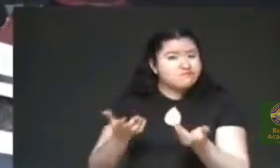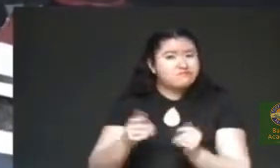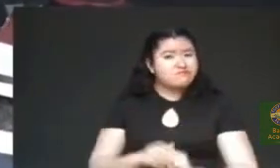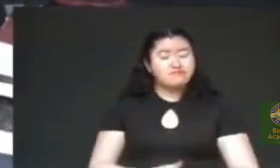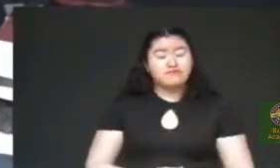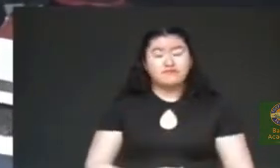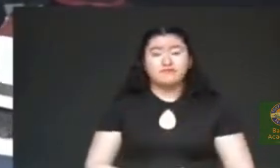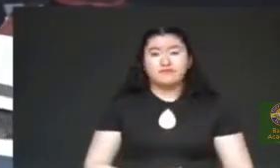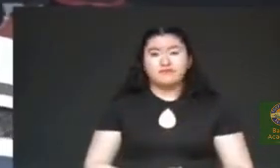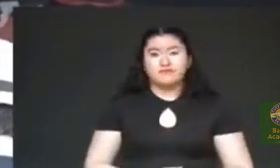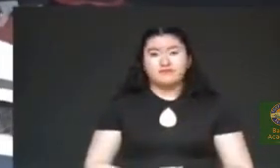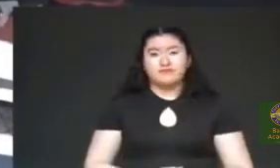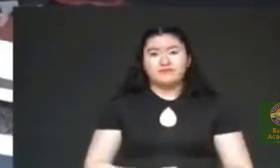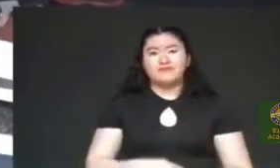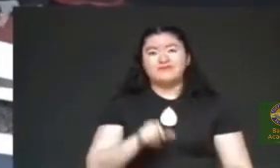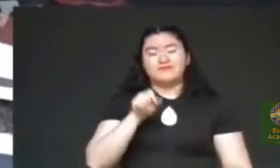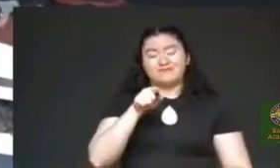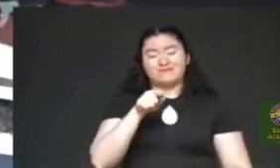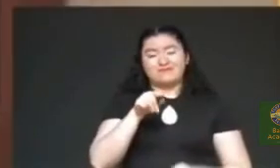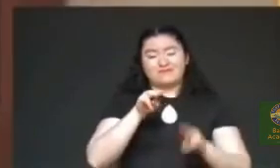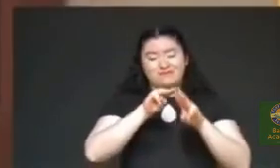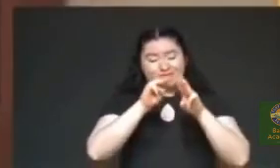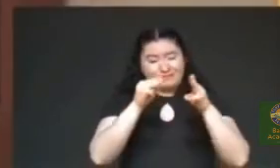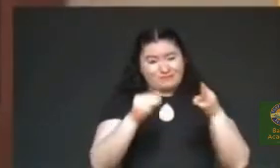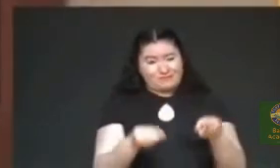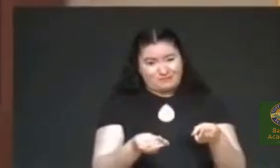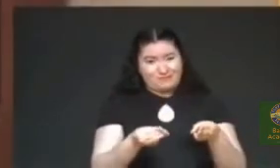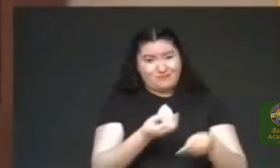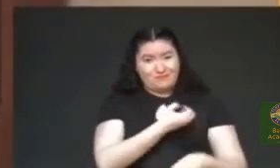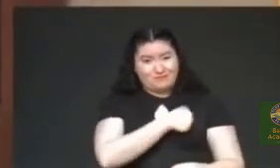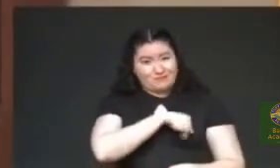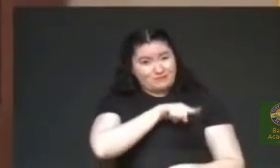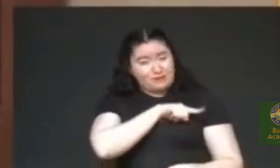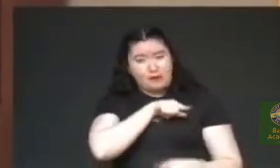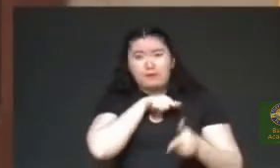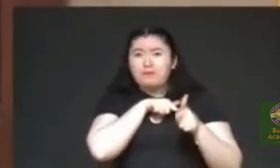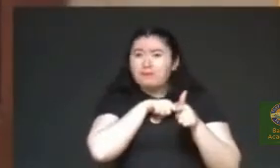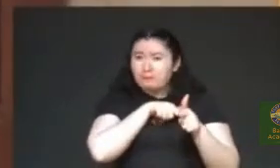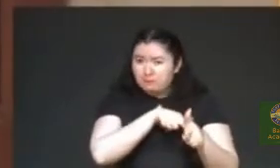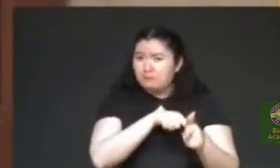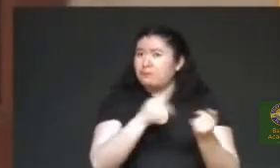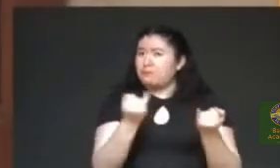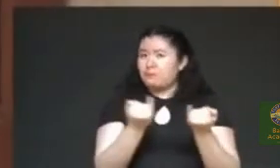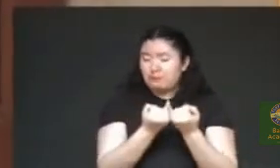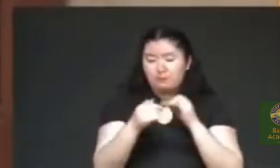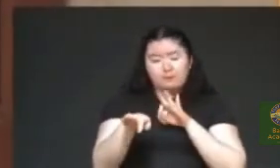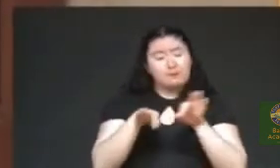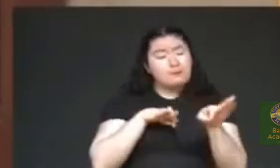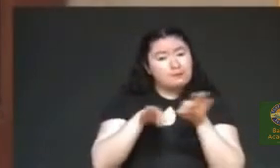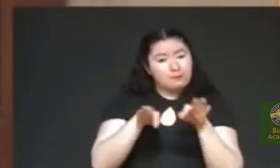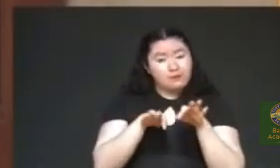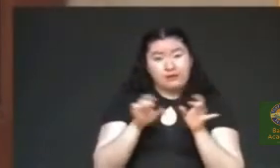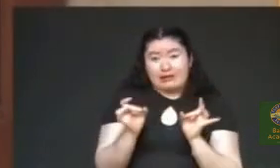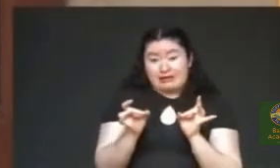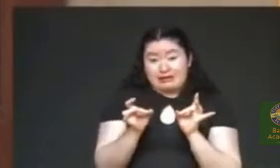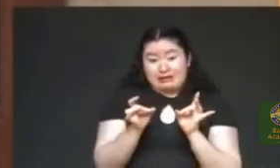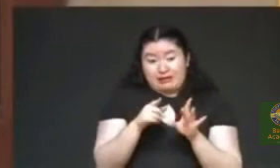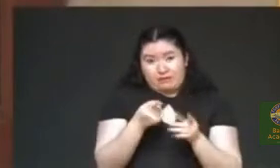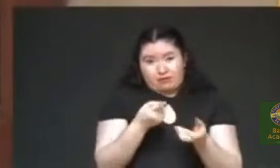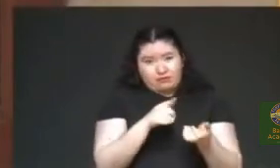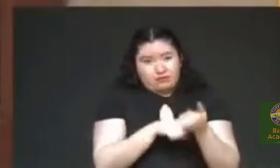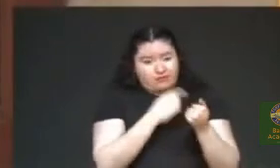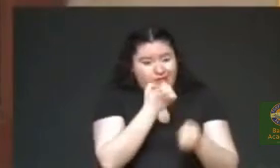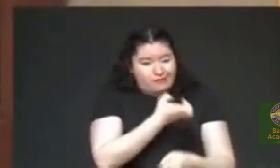Se van a mantener los kioscos y si hay algún caso se actuará de acuerdo al protocolo epidemiológico